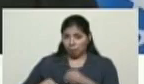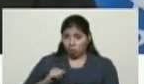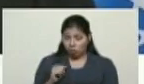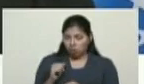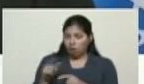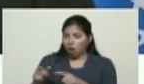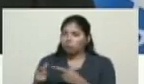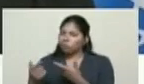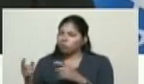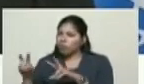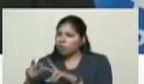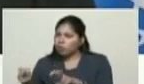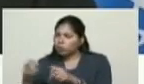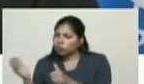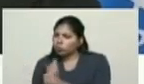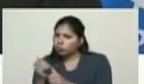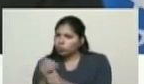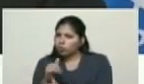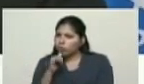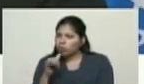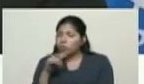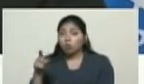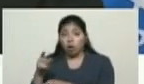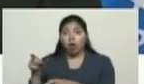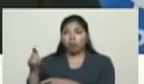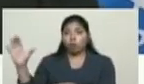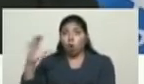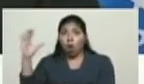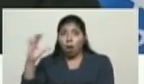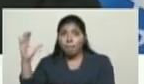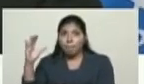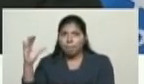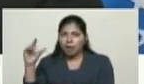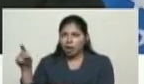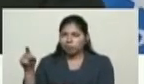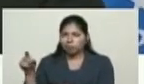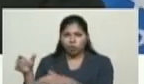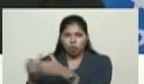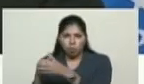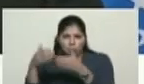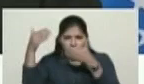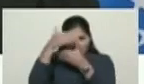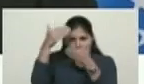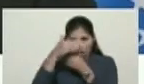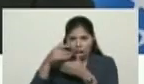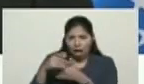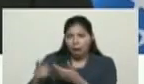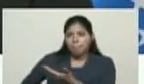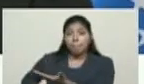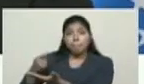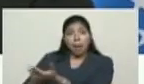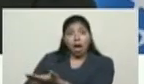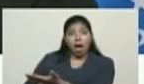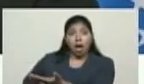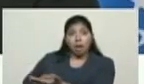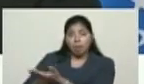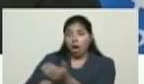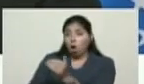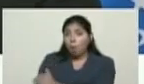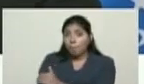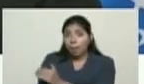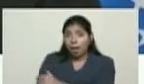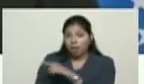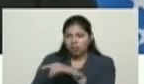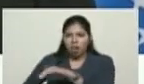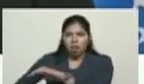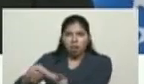ingreso procedente de la República de Colombia de un grupo de sicarios contratados por la ultraderecha